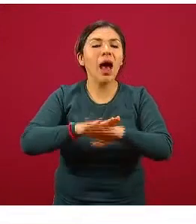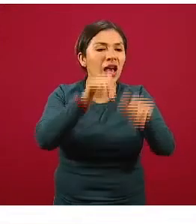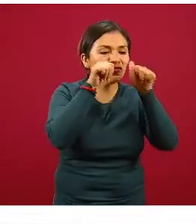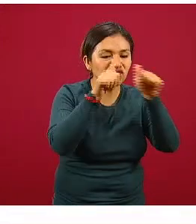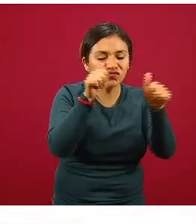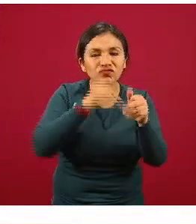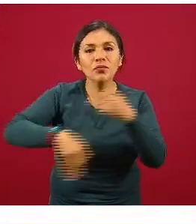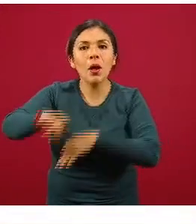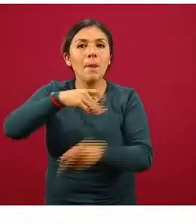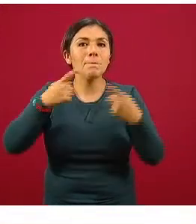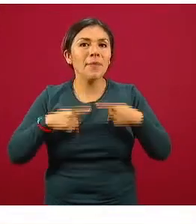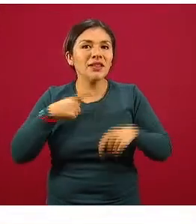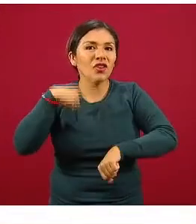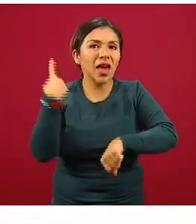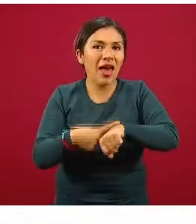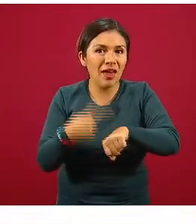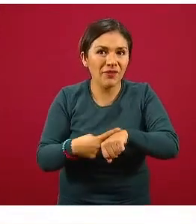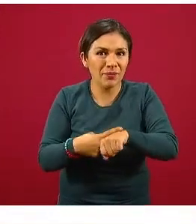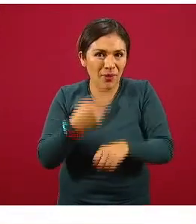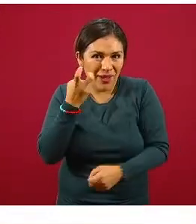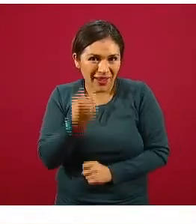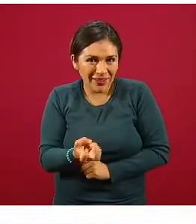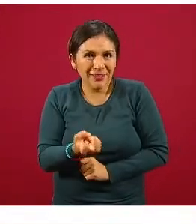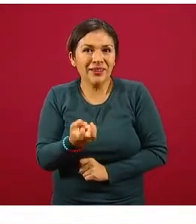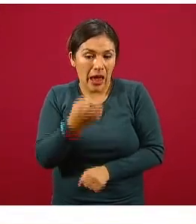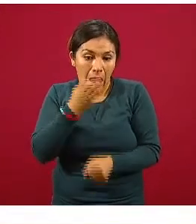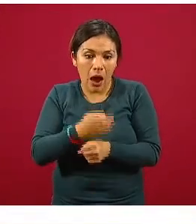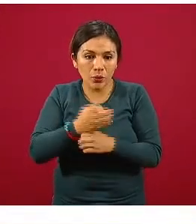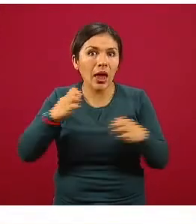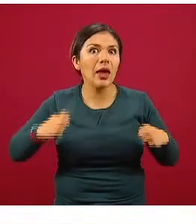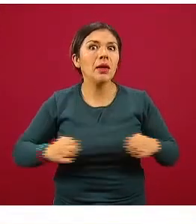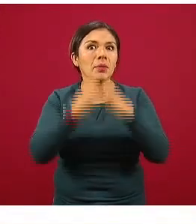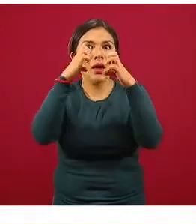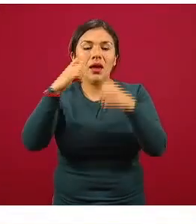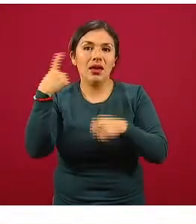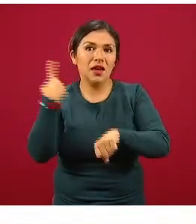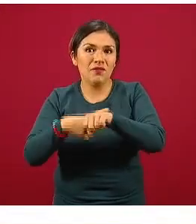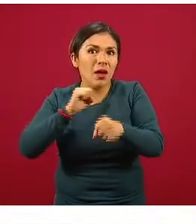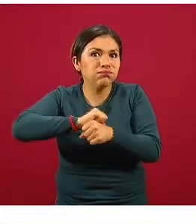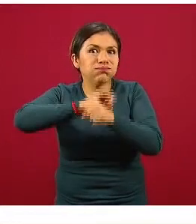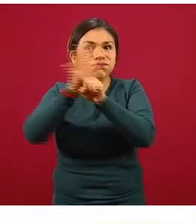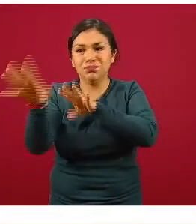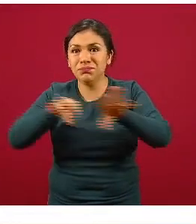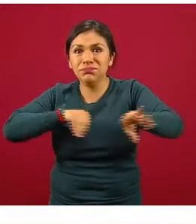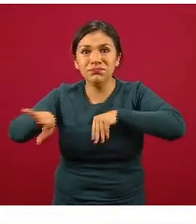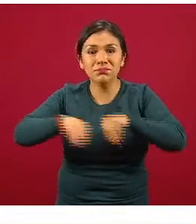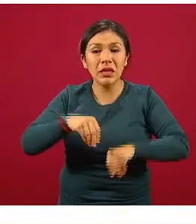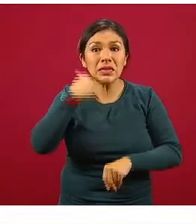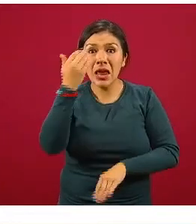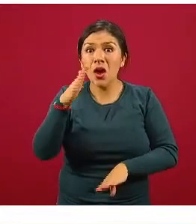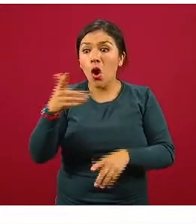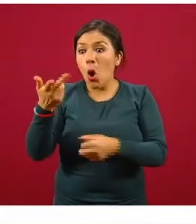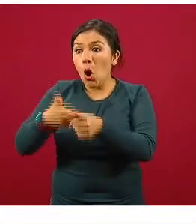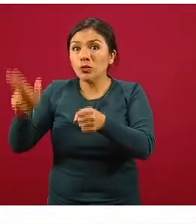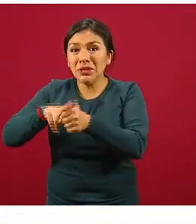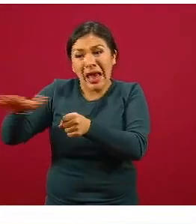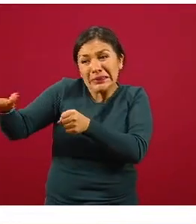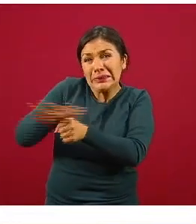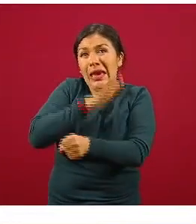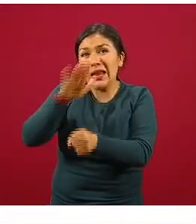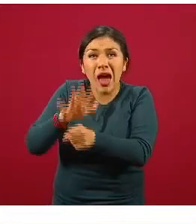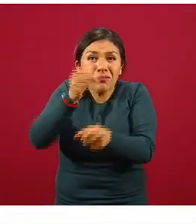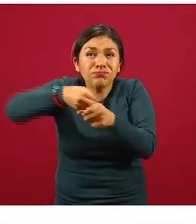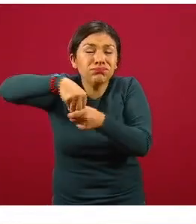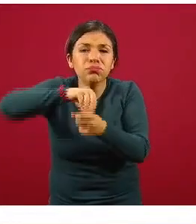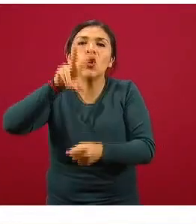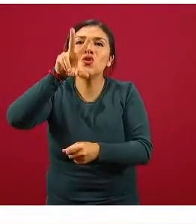atención médica. Específicamente, en este momento de epidemia, lo que queremos es que no colapse el sistema y que haya un buen